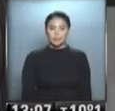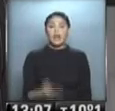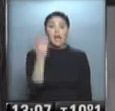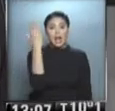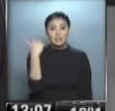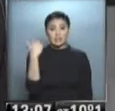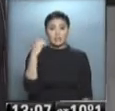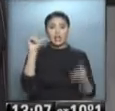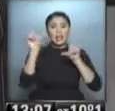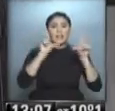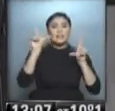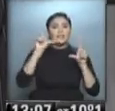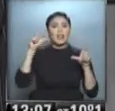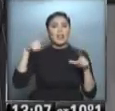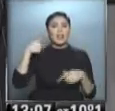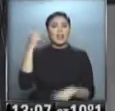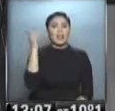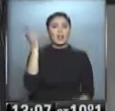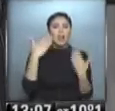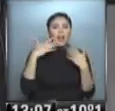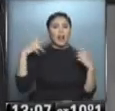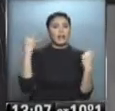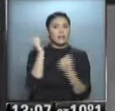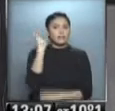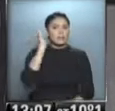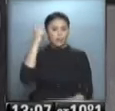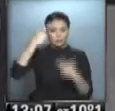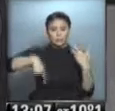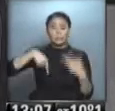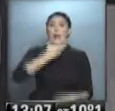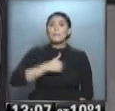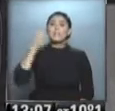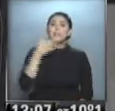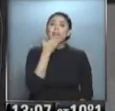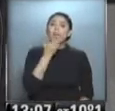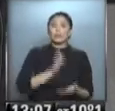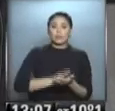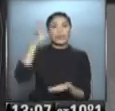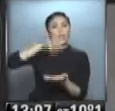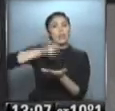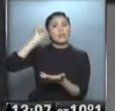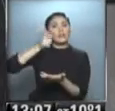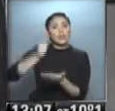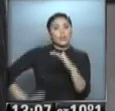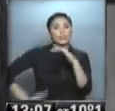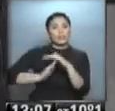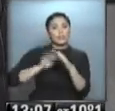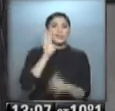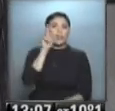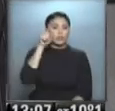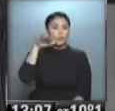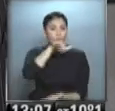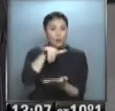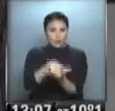Ayer por cadena nacional, la presidenta se refirió al fallo de la Corte de Apelaciones de Nueva York en Estados Unidos en relación